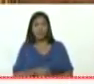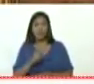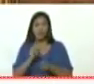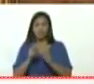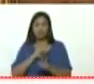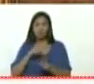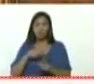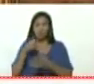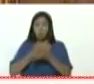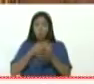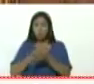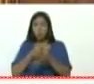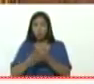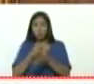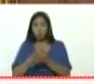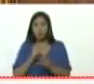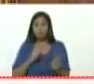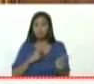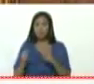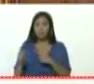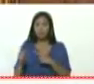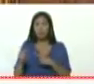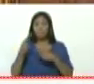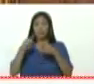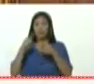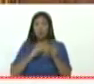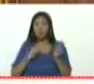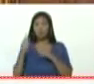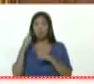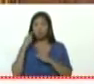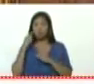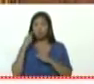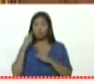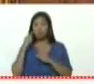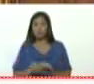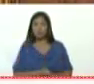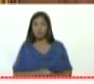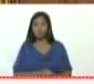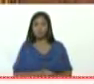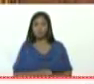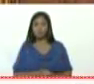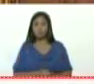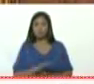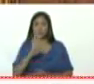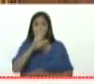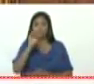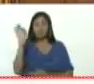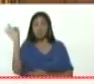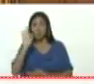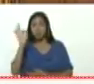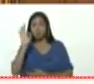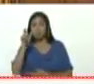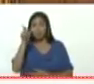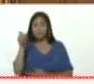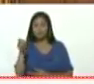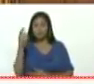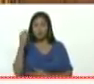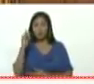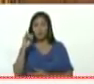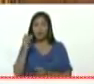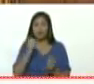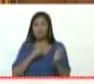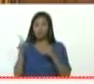está en la batalla solo del Twitter, aunque el Twitter hoy no representa mayor. No pasa del 5% la gente que está en Twitter, para que lo